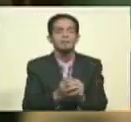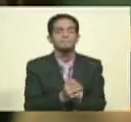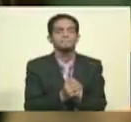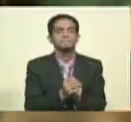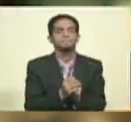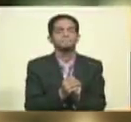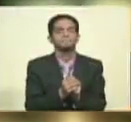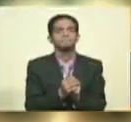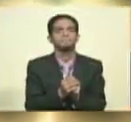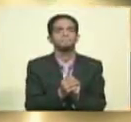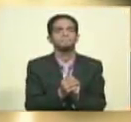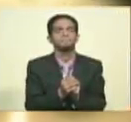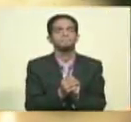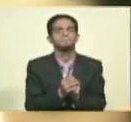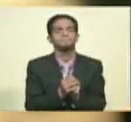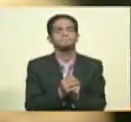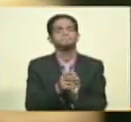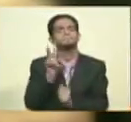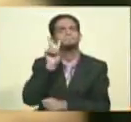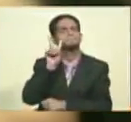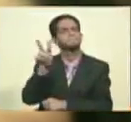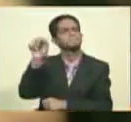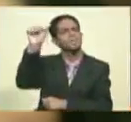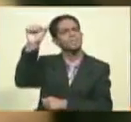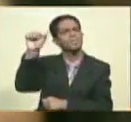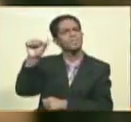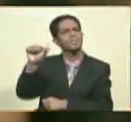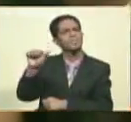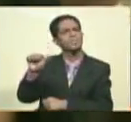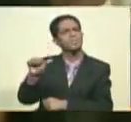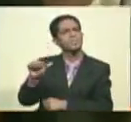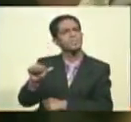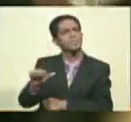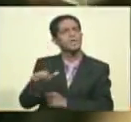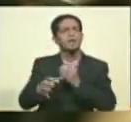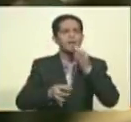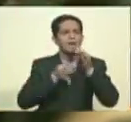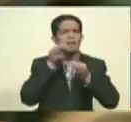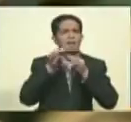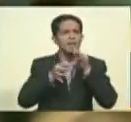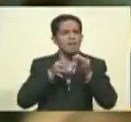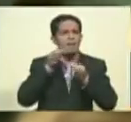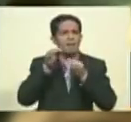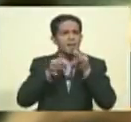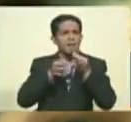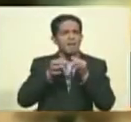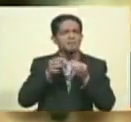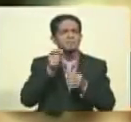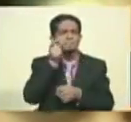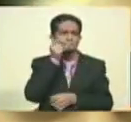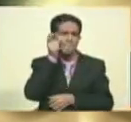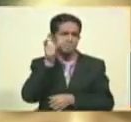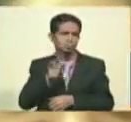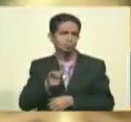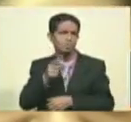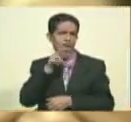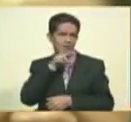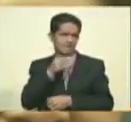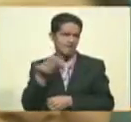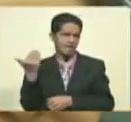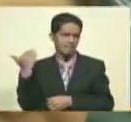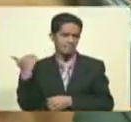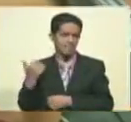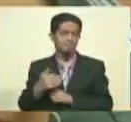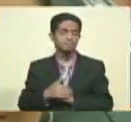Oyendo a los compañeros, las compañeras que me antecedieron en la palabra, recordaba que